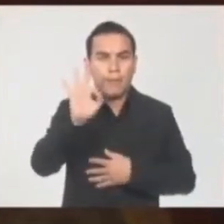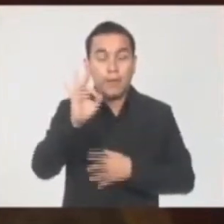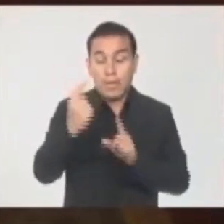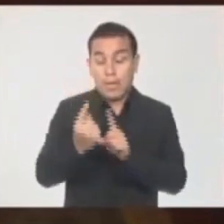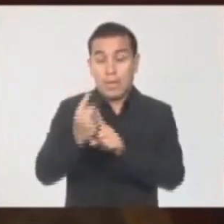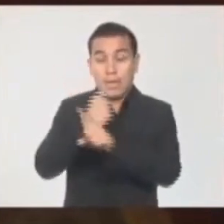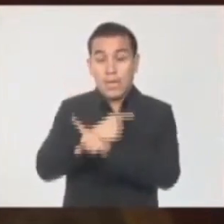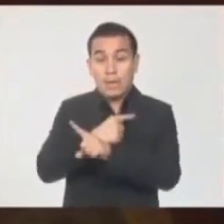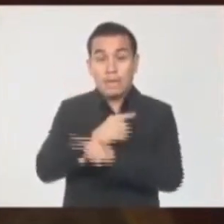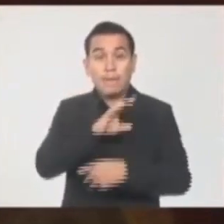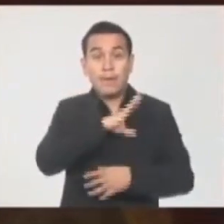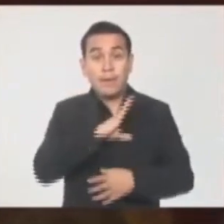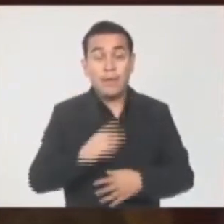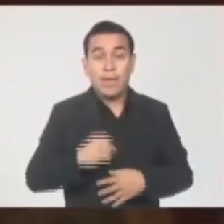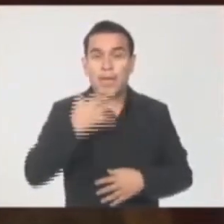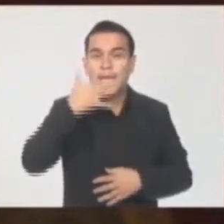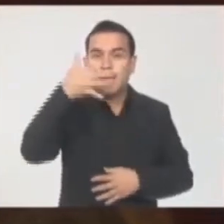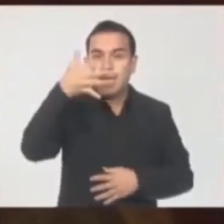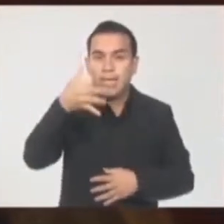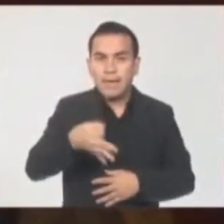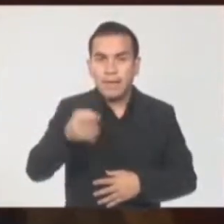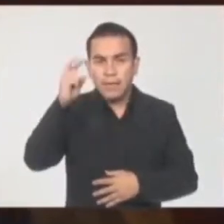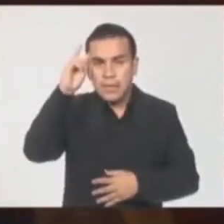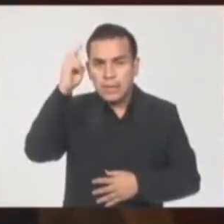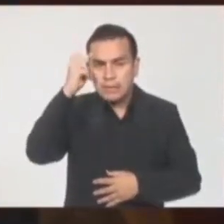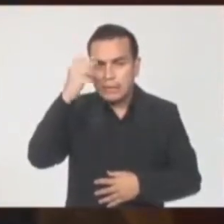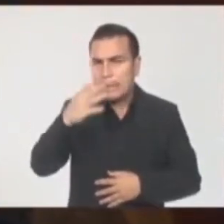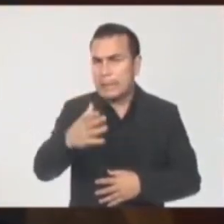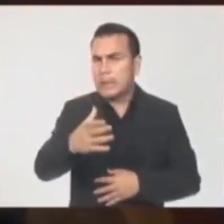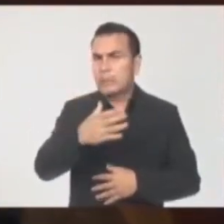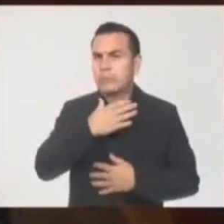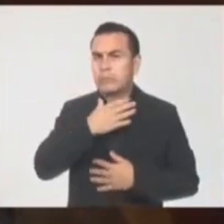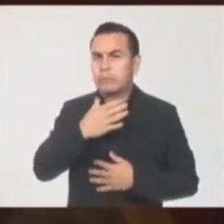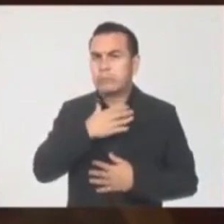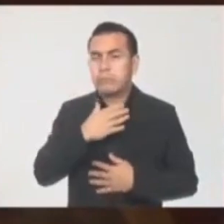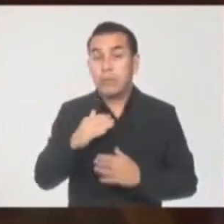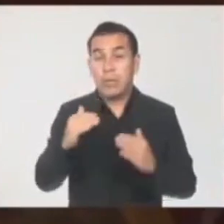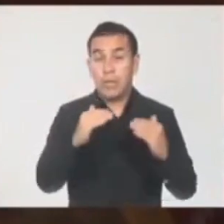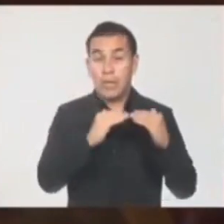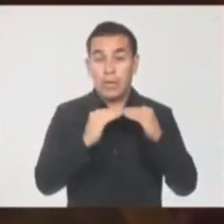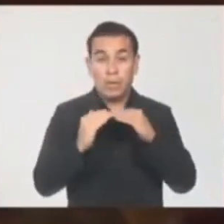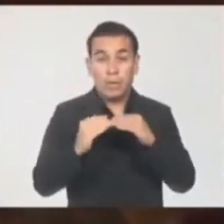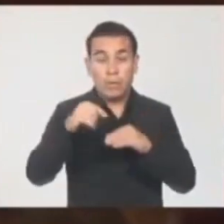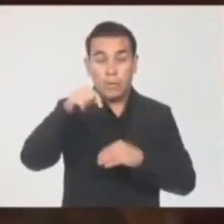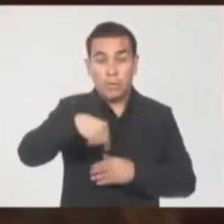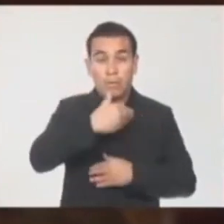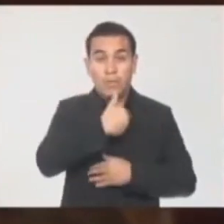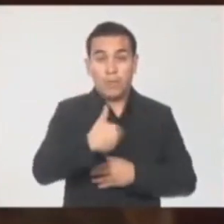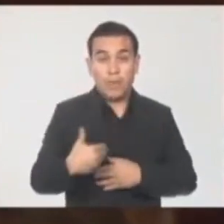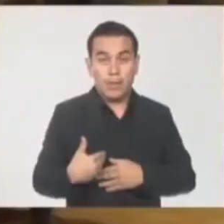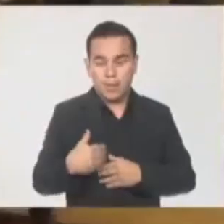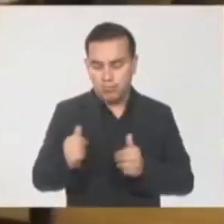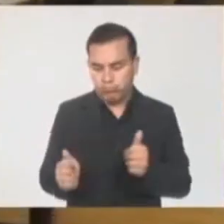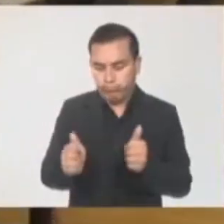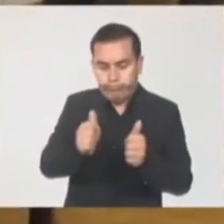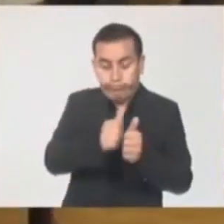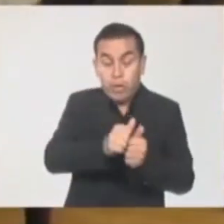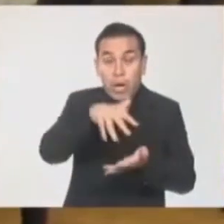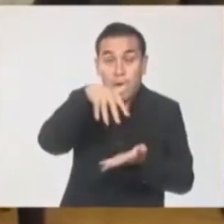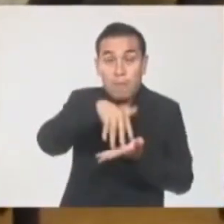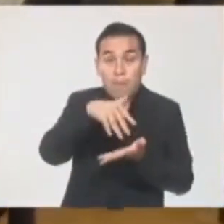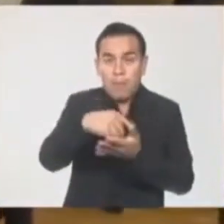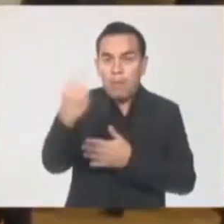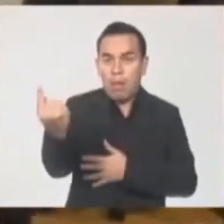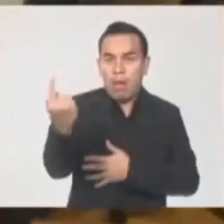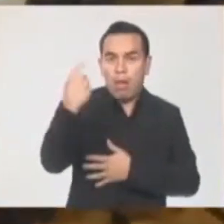Transformar un país de verdad conlleva muchas cosas. Así como ahora el presidente gobierna con el pueblo y tiene la obligación